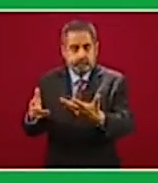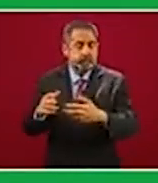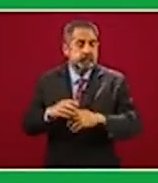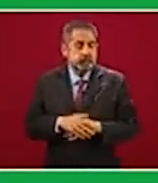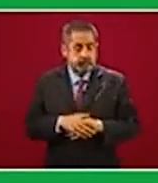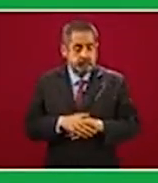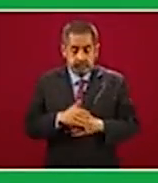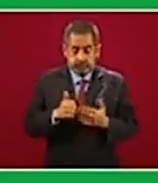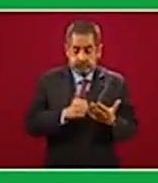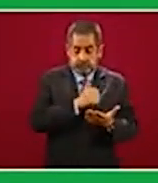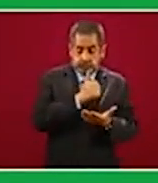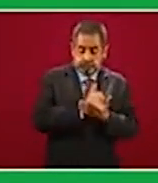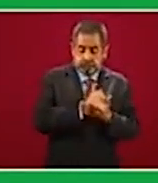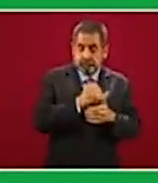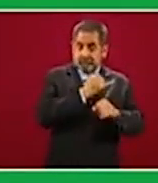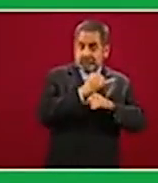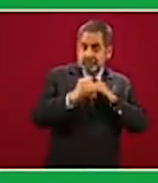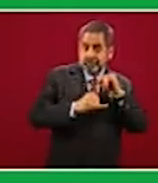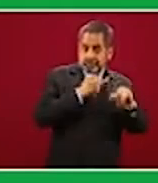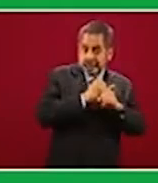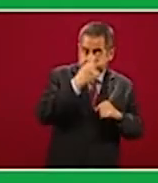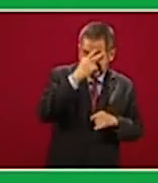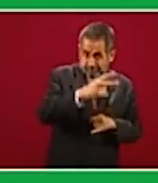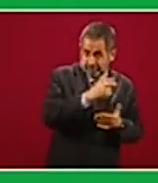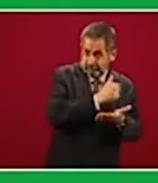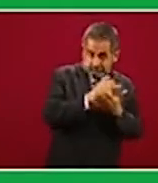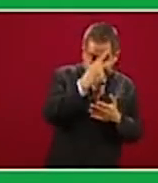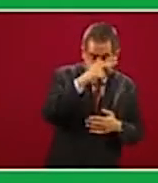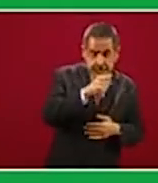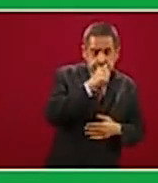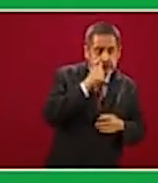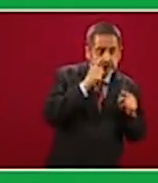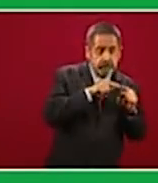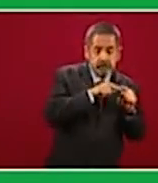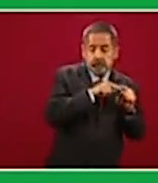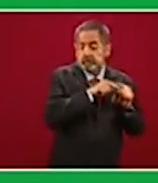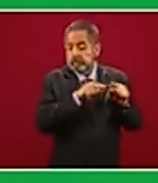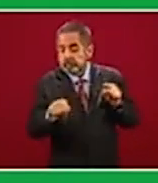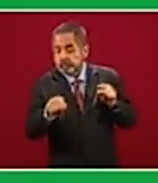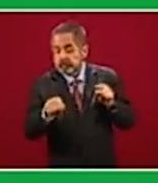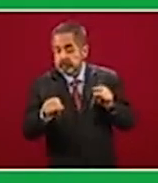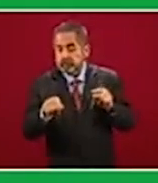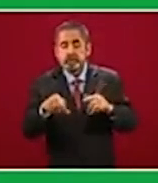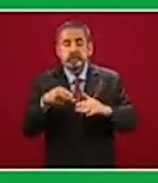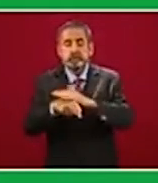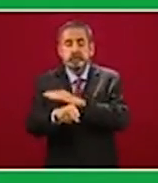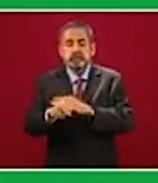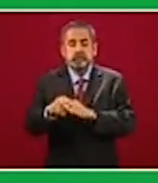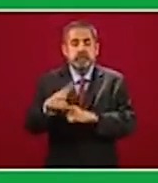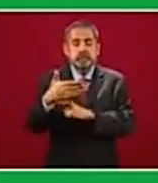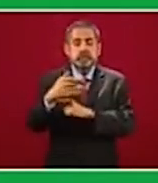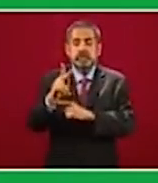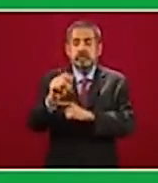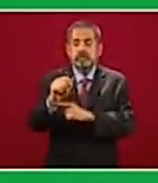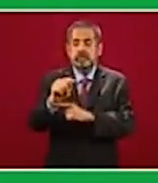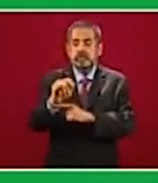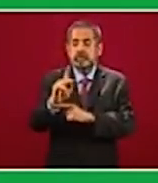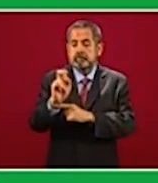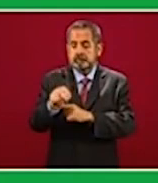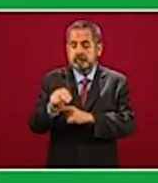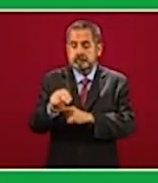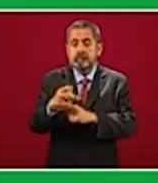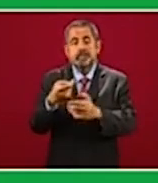de la ciudad de méxico benito juárez hacia la estación pantitlán del metro periférico oriente y la